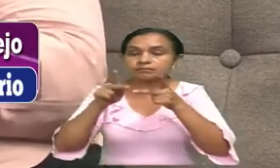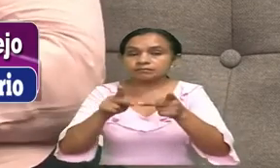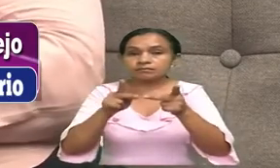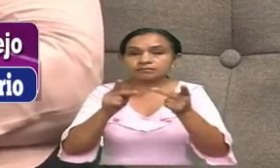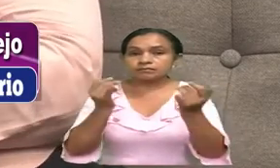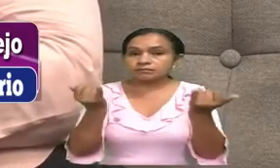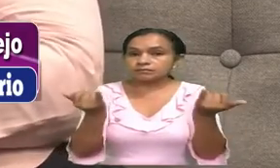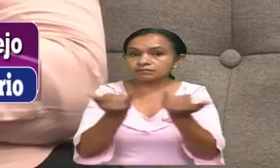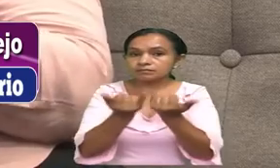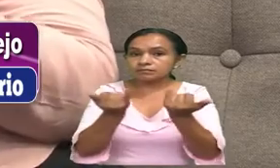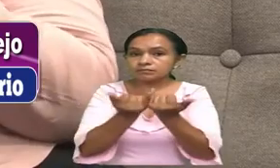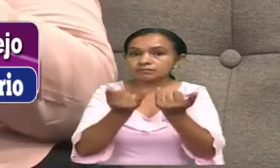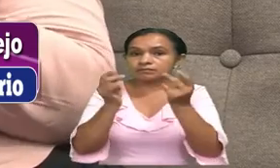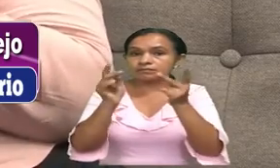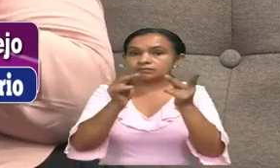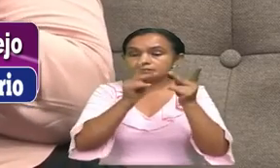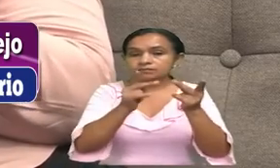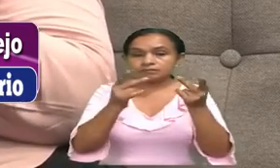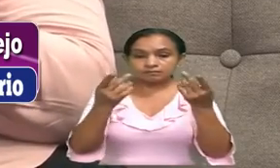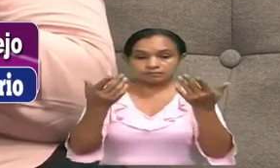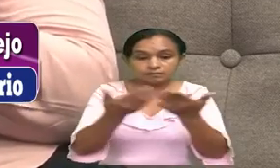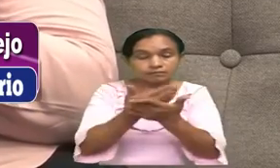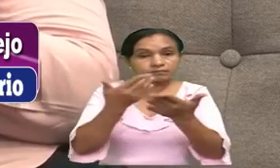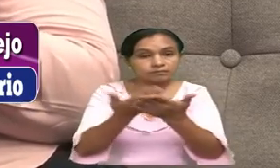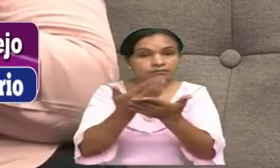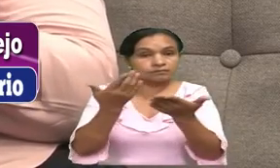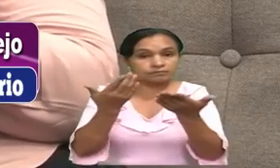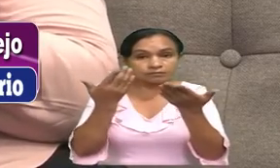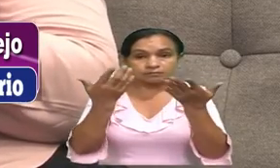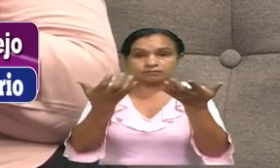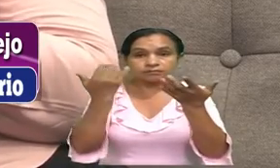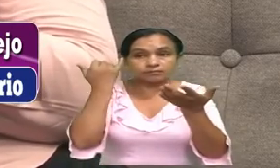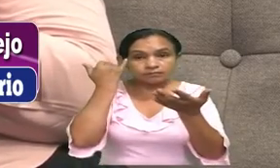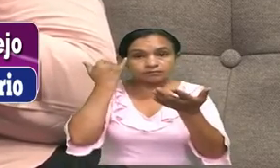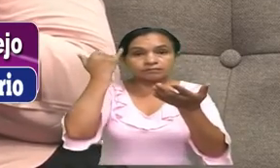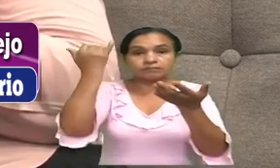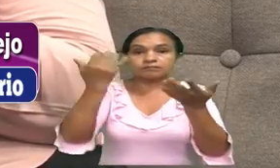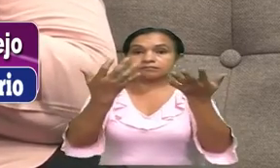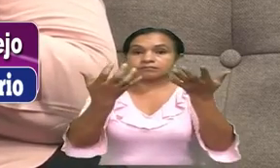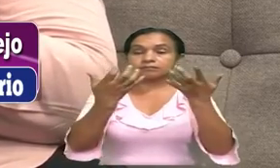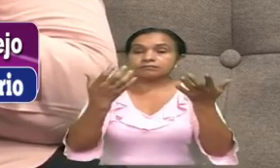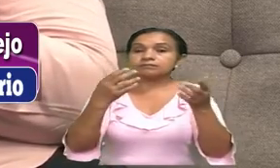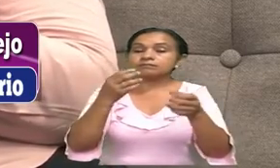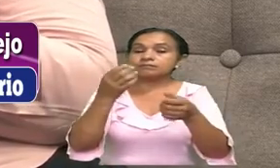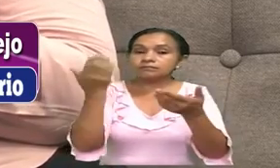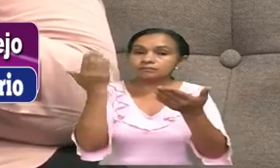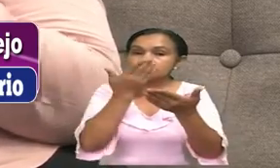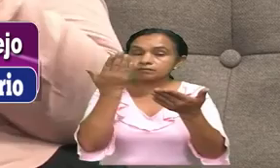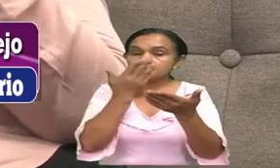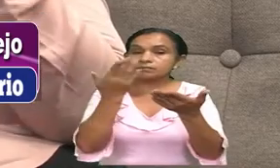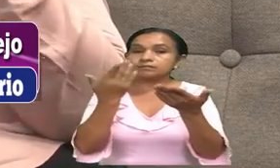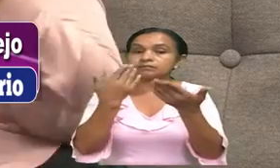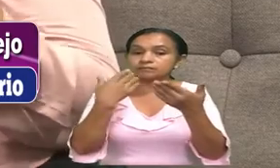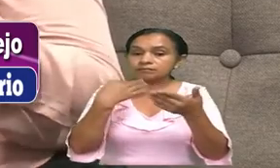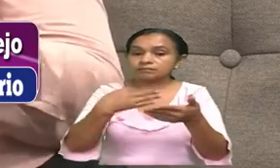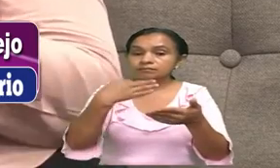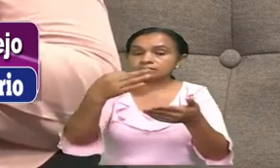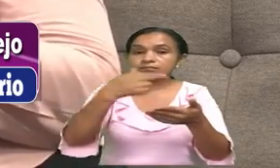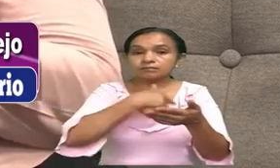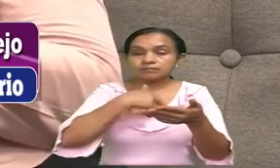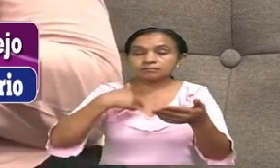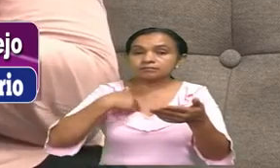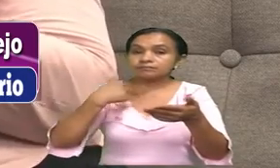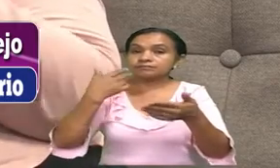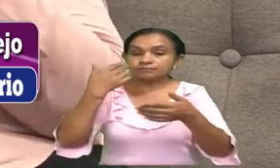también a emprendedores, porque también nosotros nos tenemos que preparar para afrontar